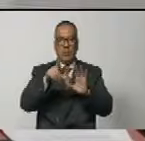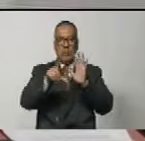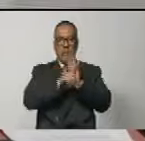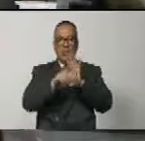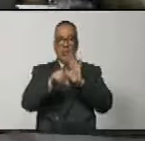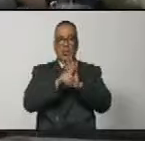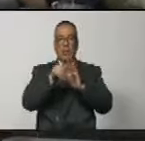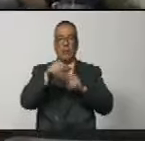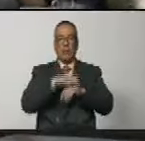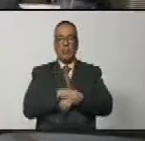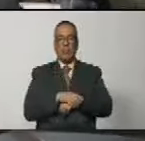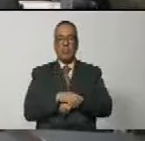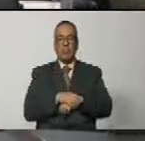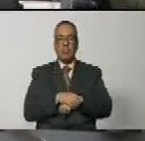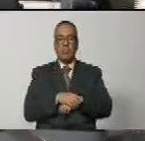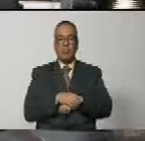ley.